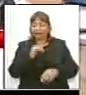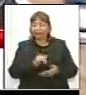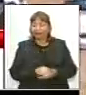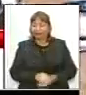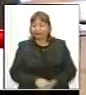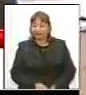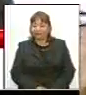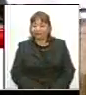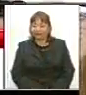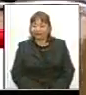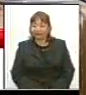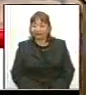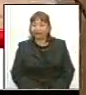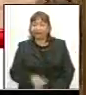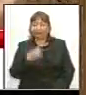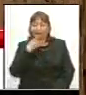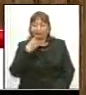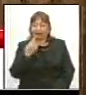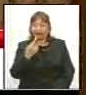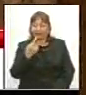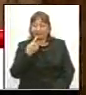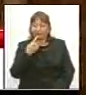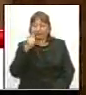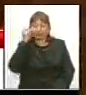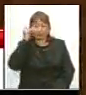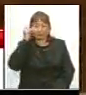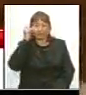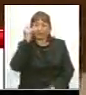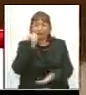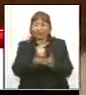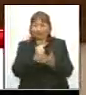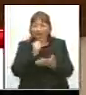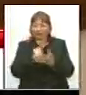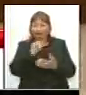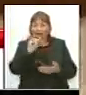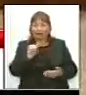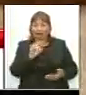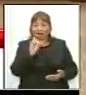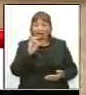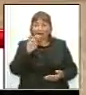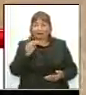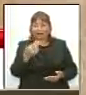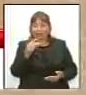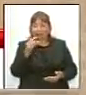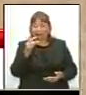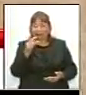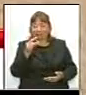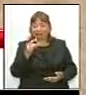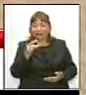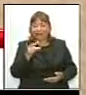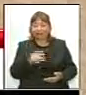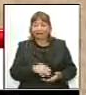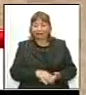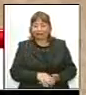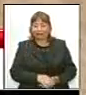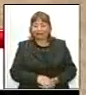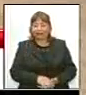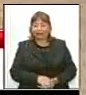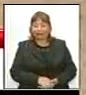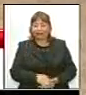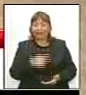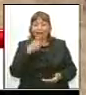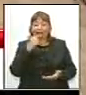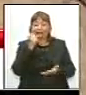al congresista Alberto Belaúnde decirle, tengo la sentencia del 10 de julio del 2018, a esta se refiere, ¿no? Ya, la